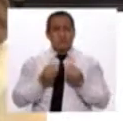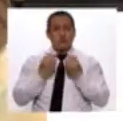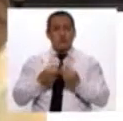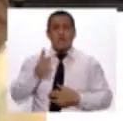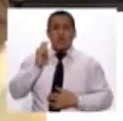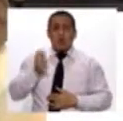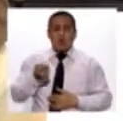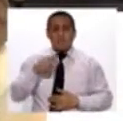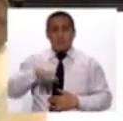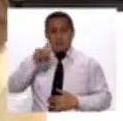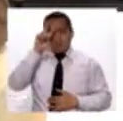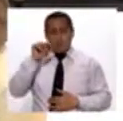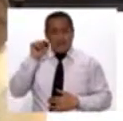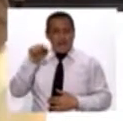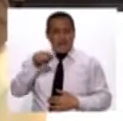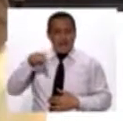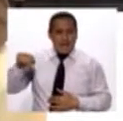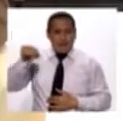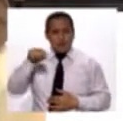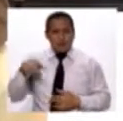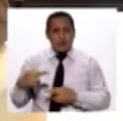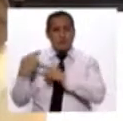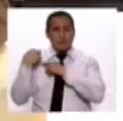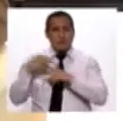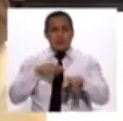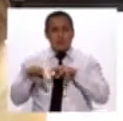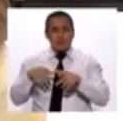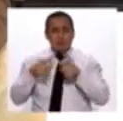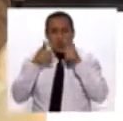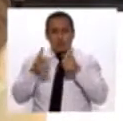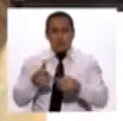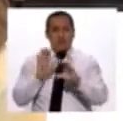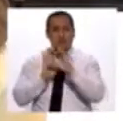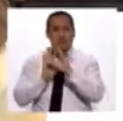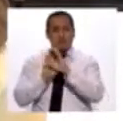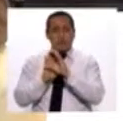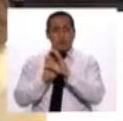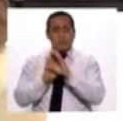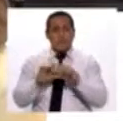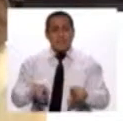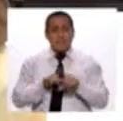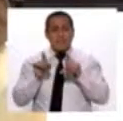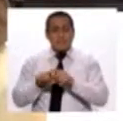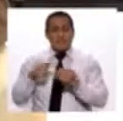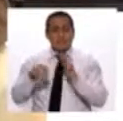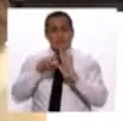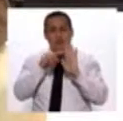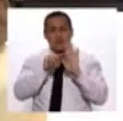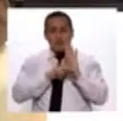los jueces de la República son los llamados a ejercer este control de constitucionalidad